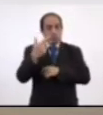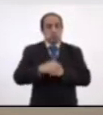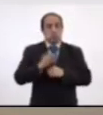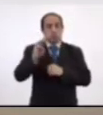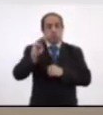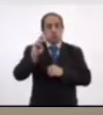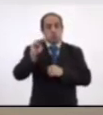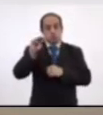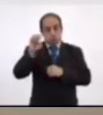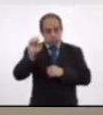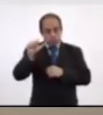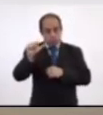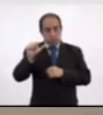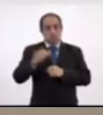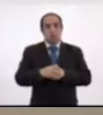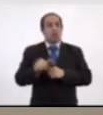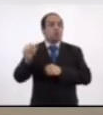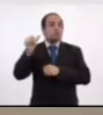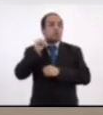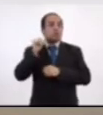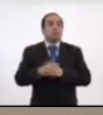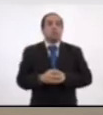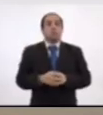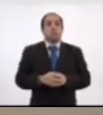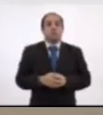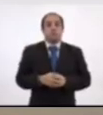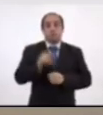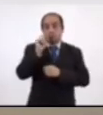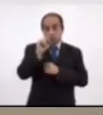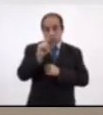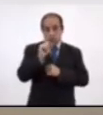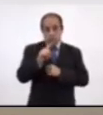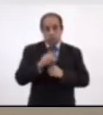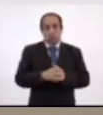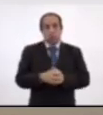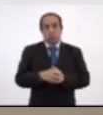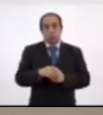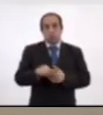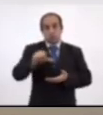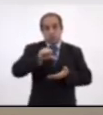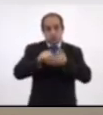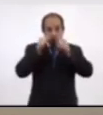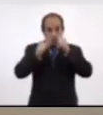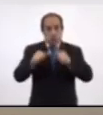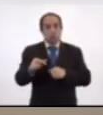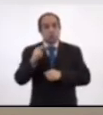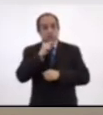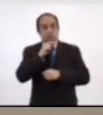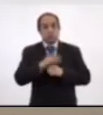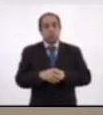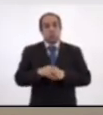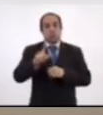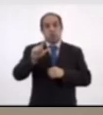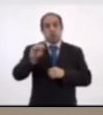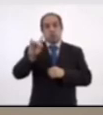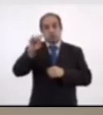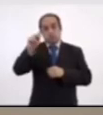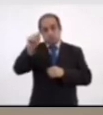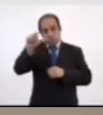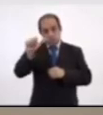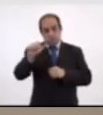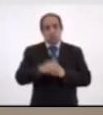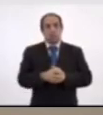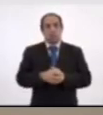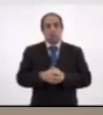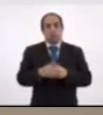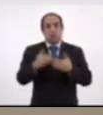Médica de Atención Ambulatoria en Azcapotzalco, y también del Centro de Atención Temporal de Lindavista, que además nos acompañó la jefa de gobierno